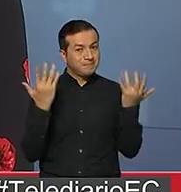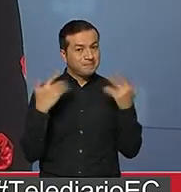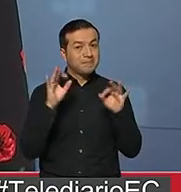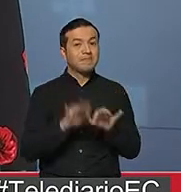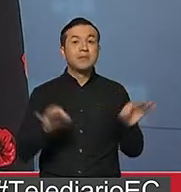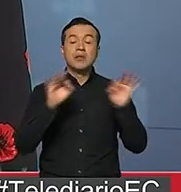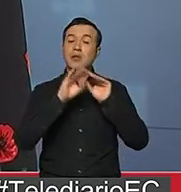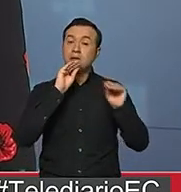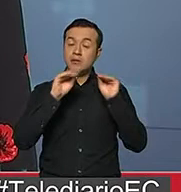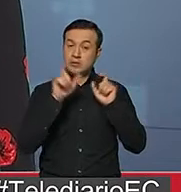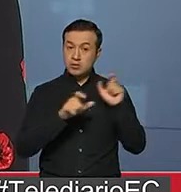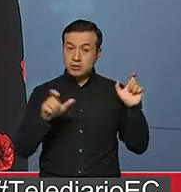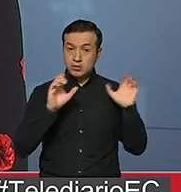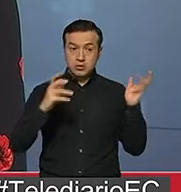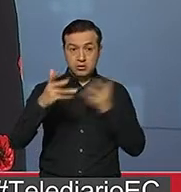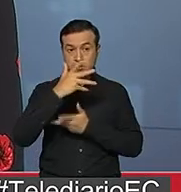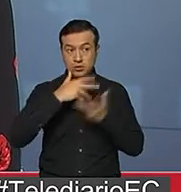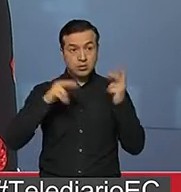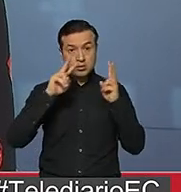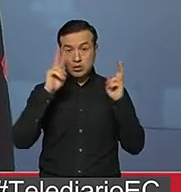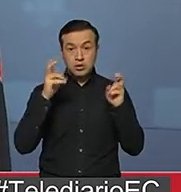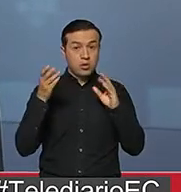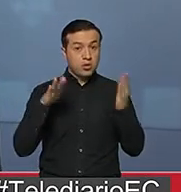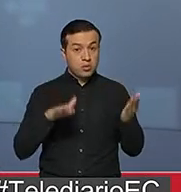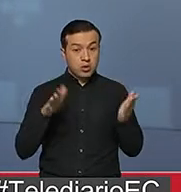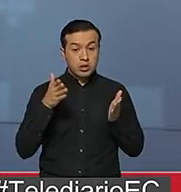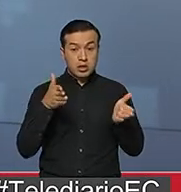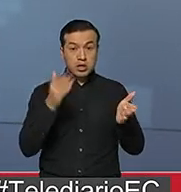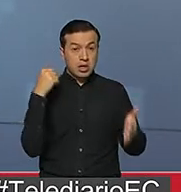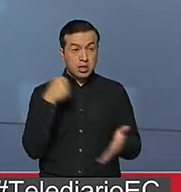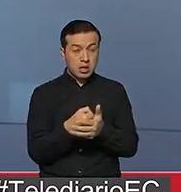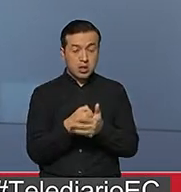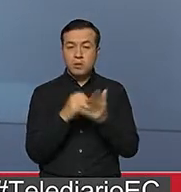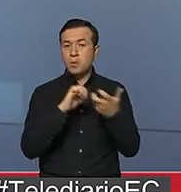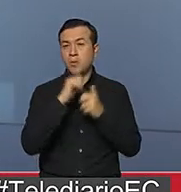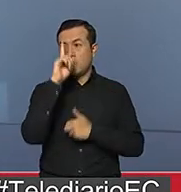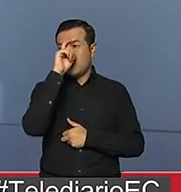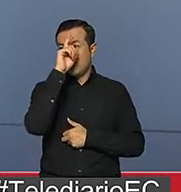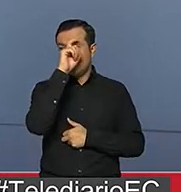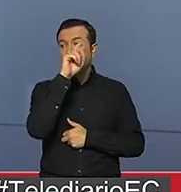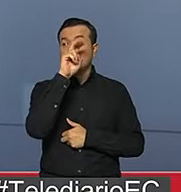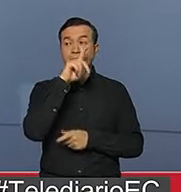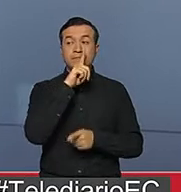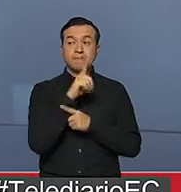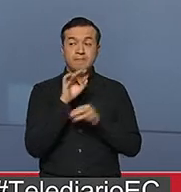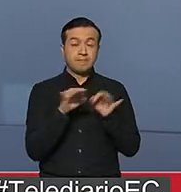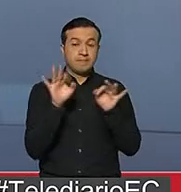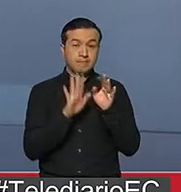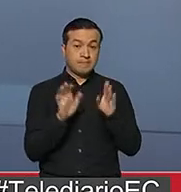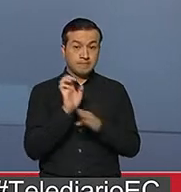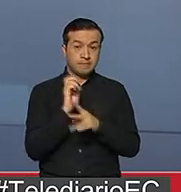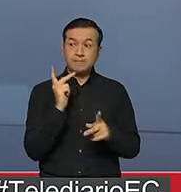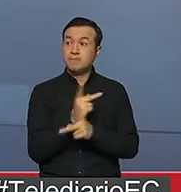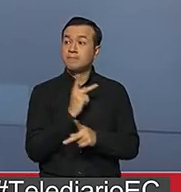importante pues que se siga hablando de este tema las muertes en las vías son realmente un tema de gran importancia en el país pueden